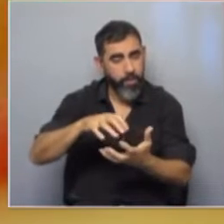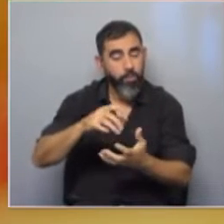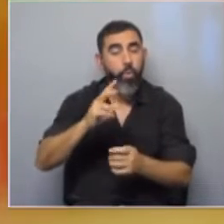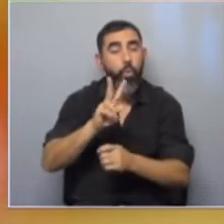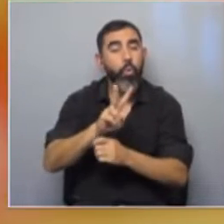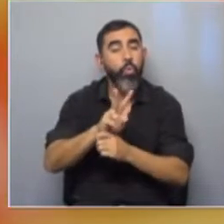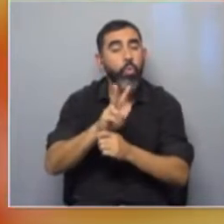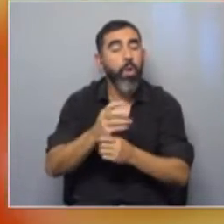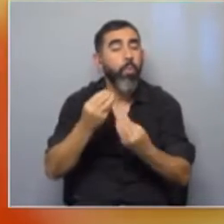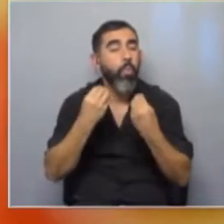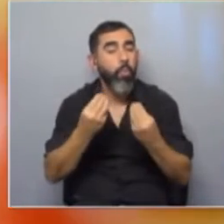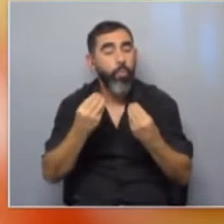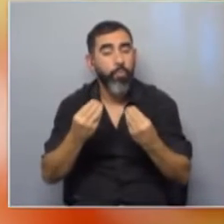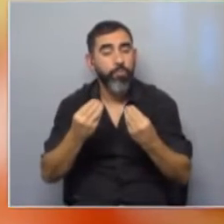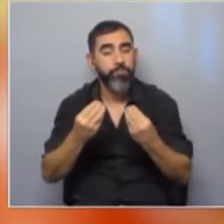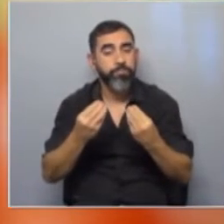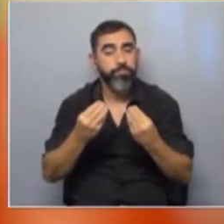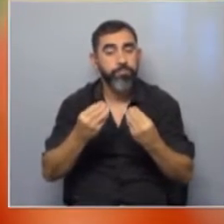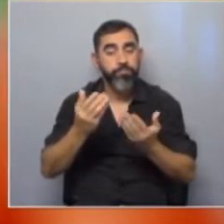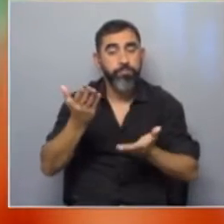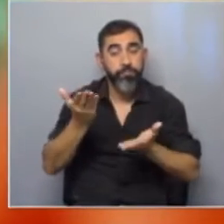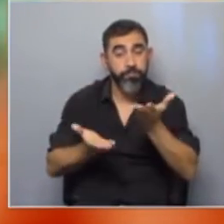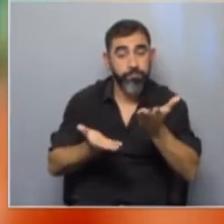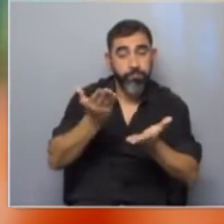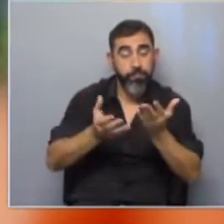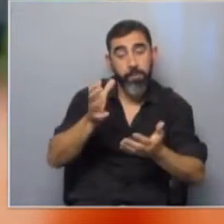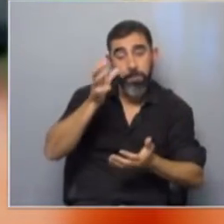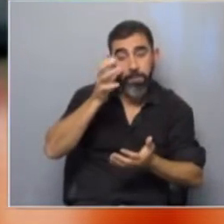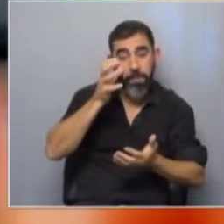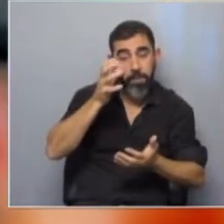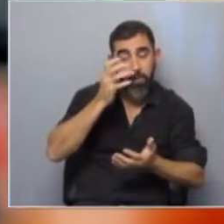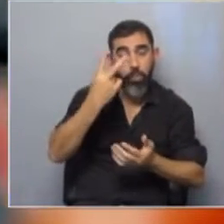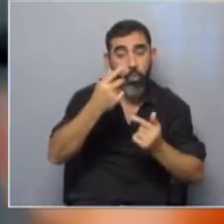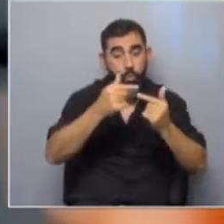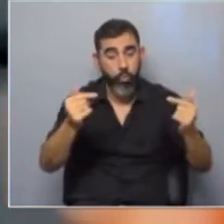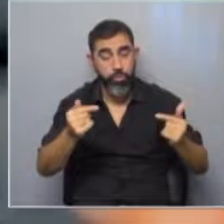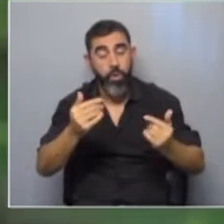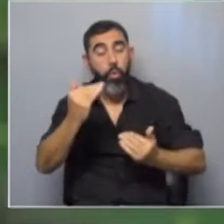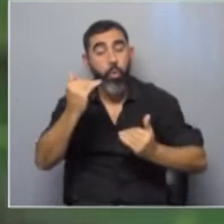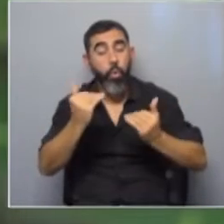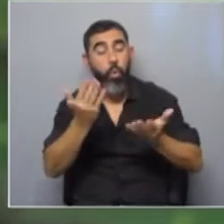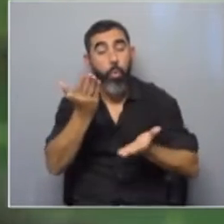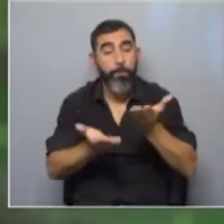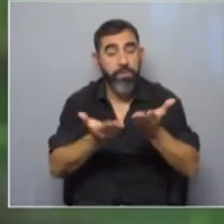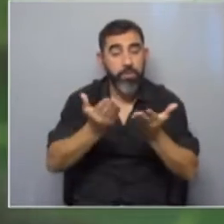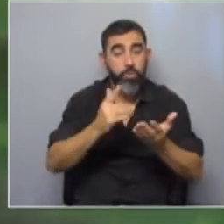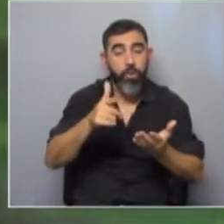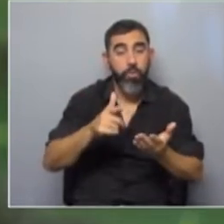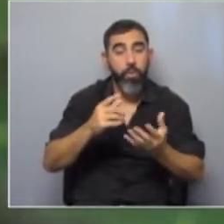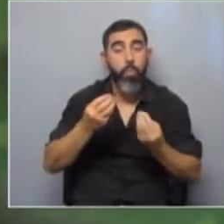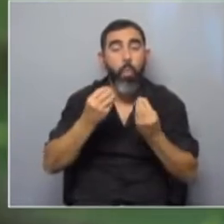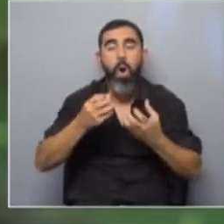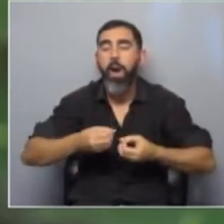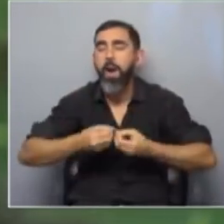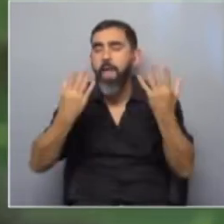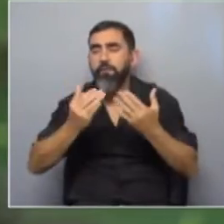En realidad nosotros lo medimos a través de la compensación del riesgo a través de dos factores. Uno es la compensación de riesgo y otra es la severidad del